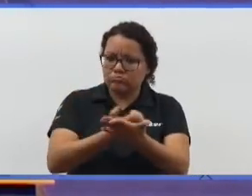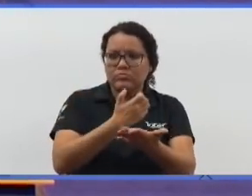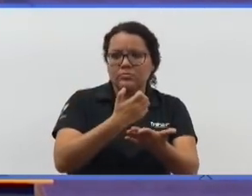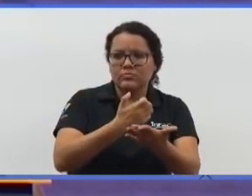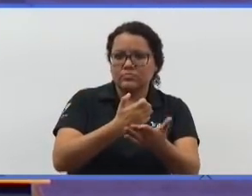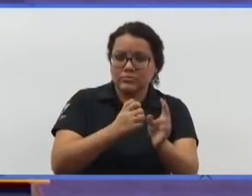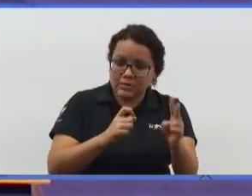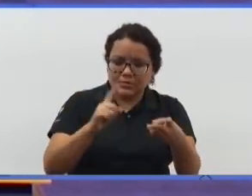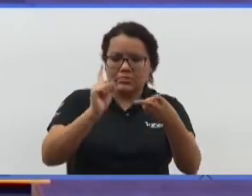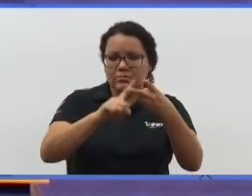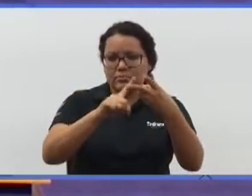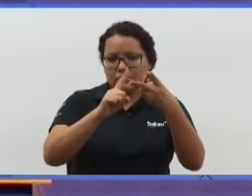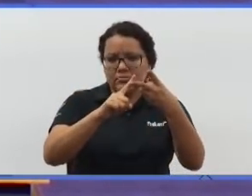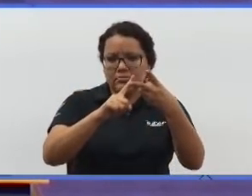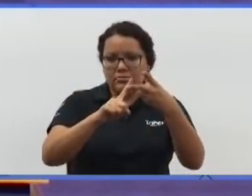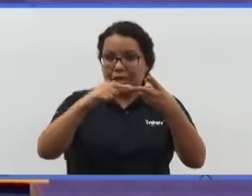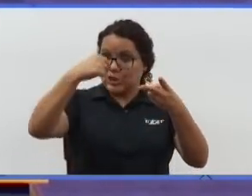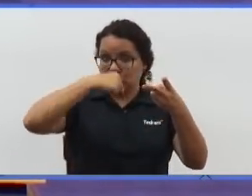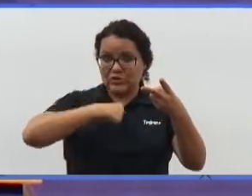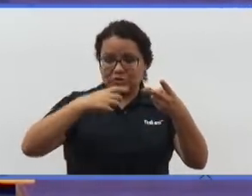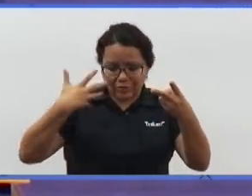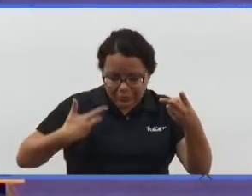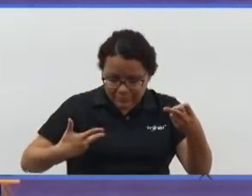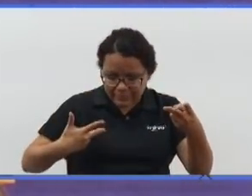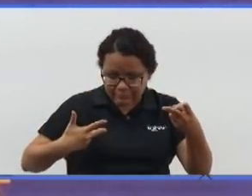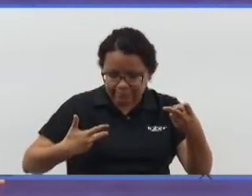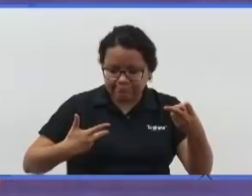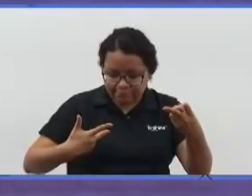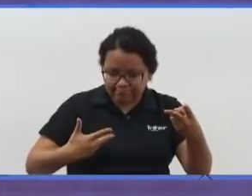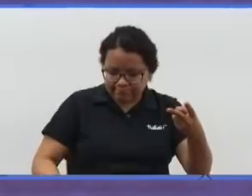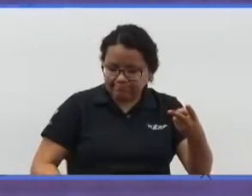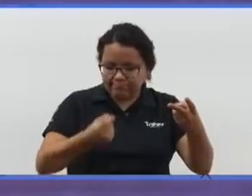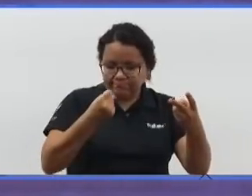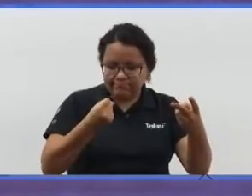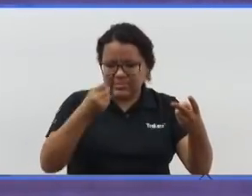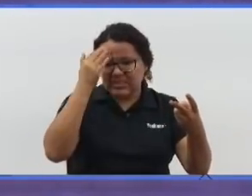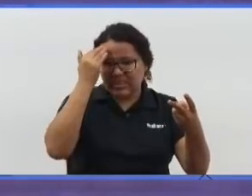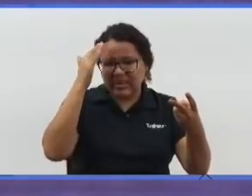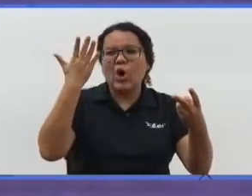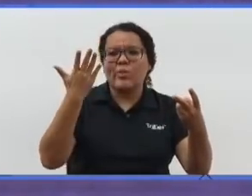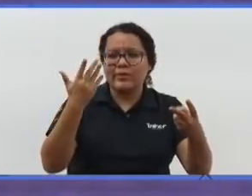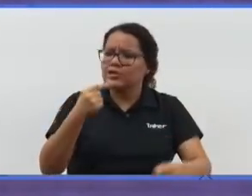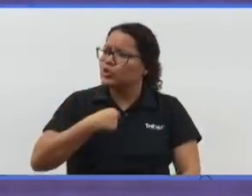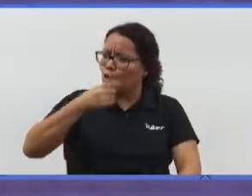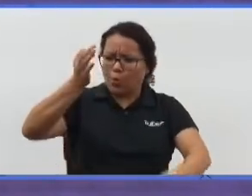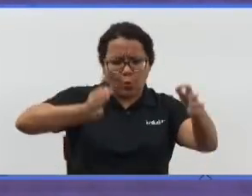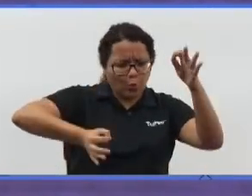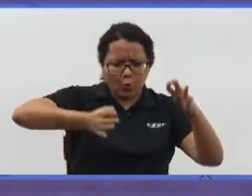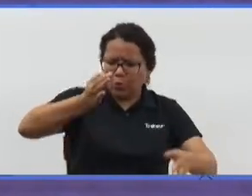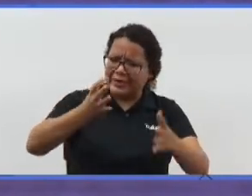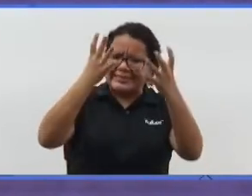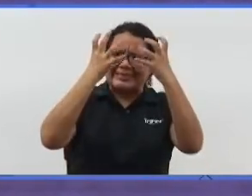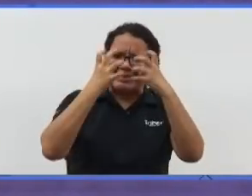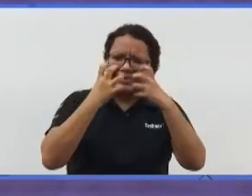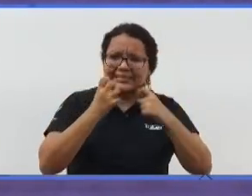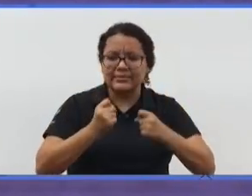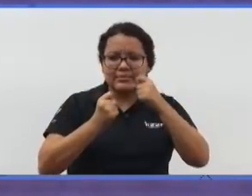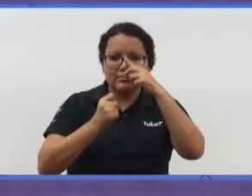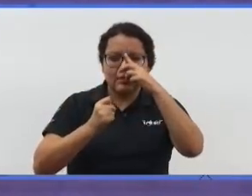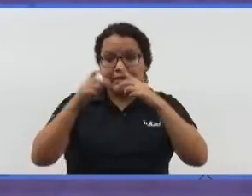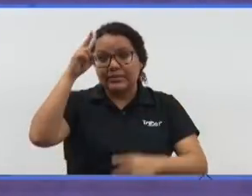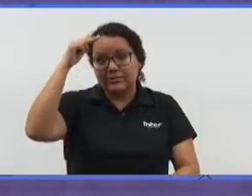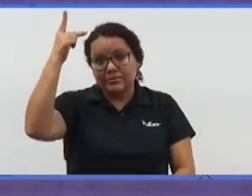segunda evidencia que yo he nacido de nuevo es que tengo hambre y sed de justicia en otras palabras yo quiero que